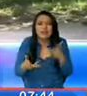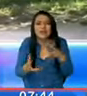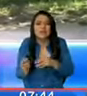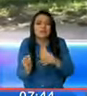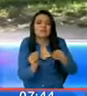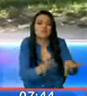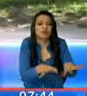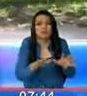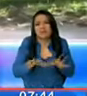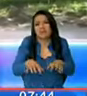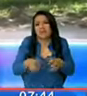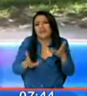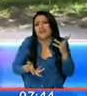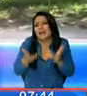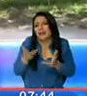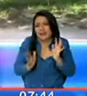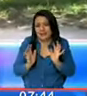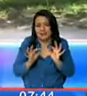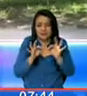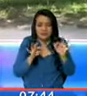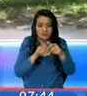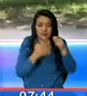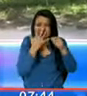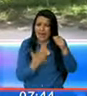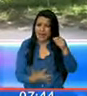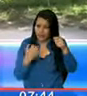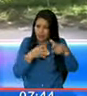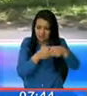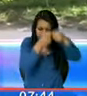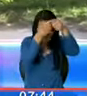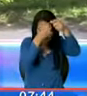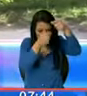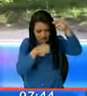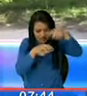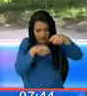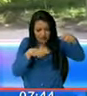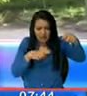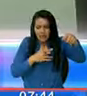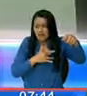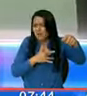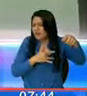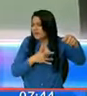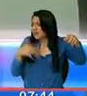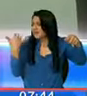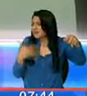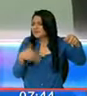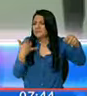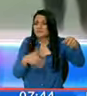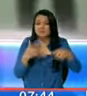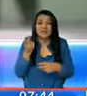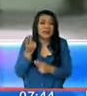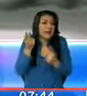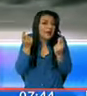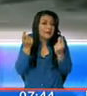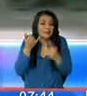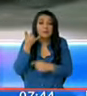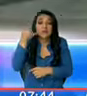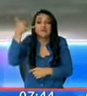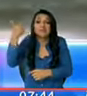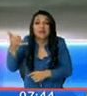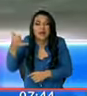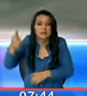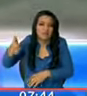algo botado, entonces por eso abro la funda y veo. Y ya me encontré con esa sorpresa. Inmediatamente la mujer habría dado aviso a